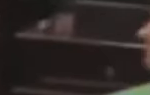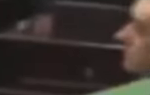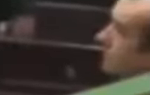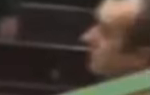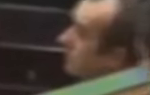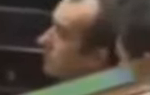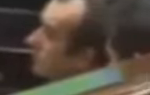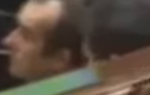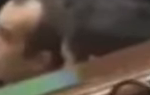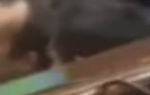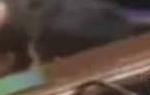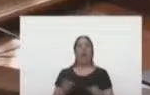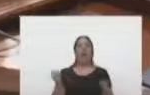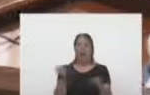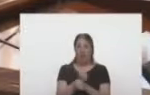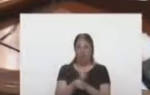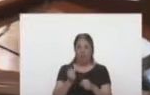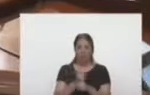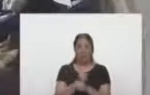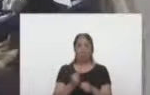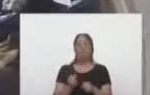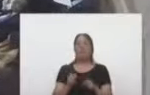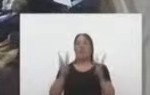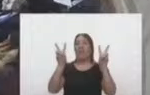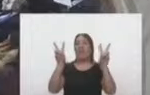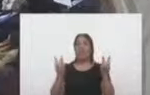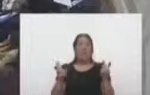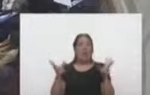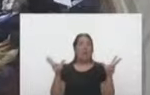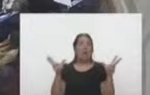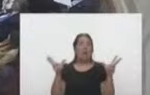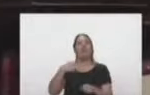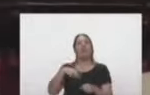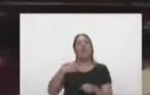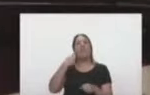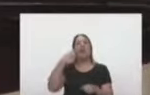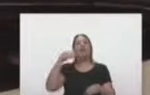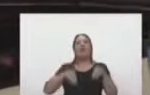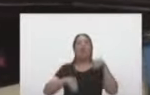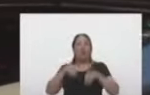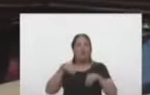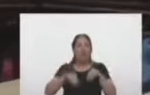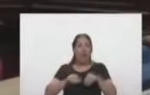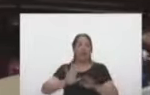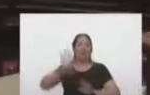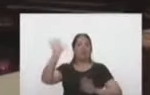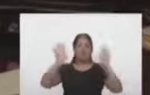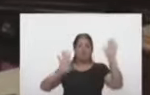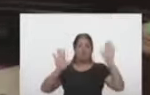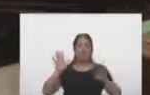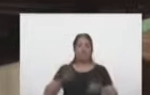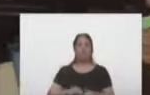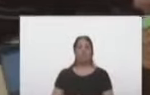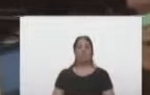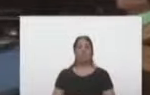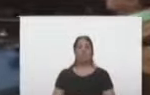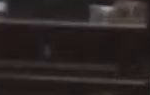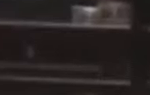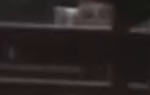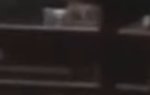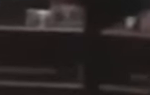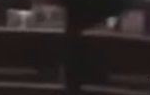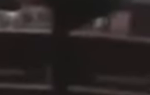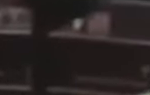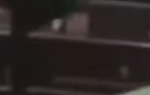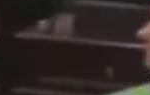una pyme personal adentro del Senado, que son su cuerpo de asesores. Vos decís, ¿cuánta gente necesitas para